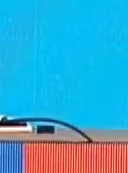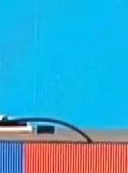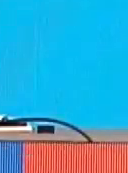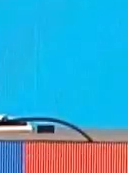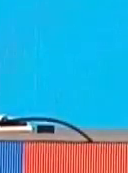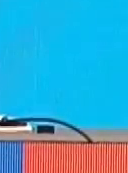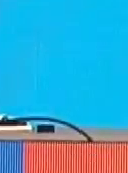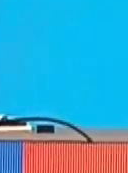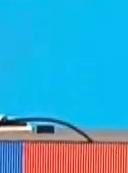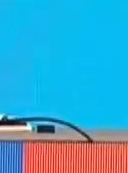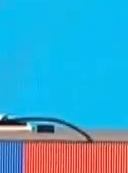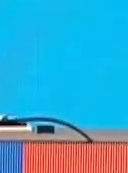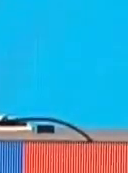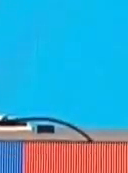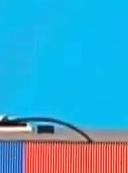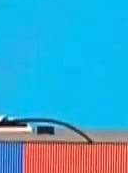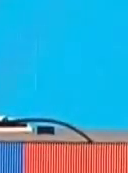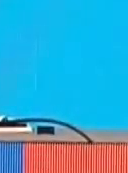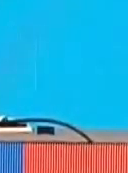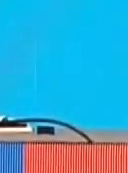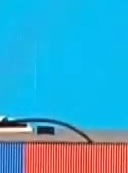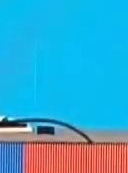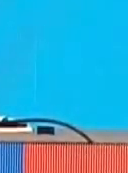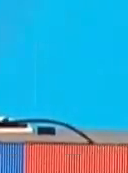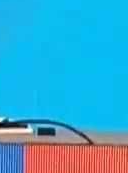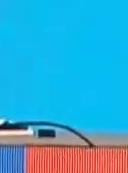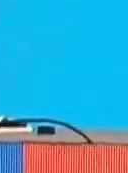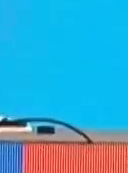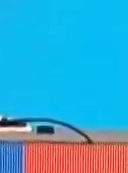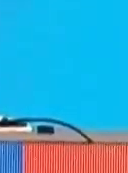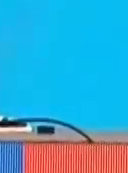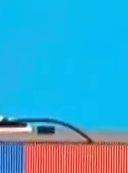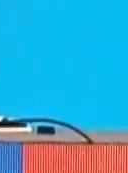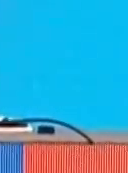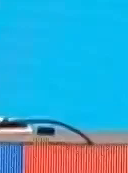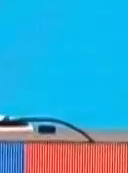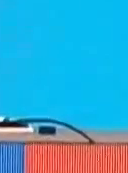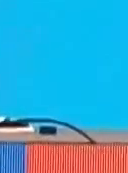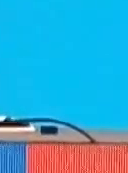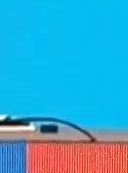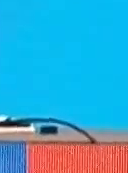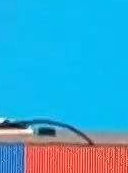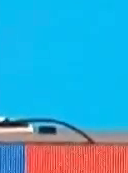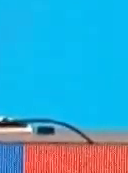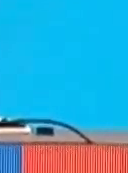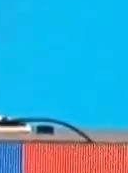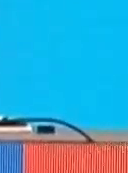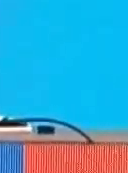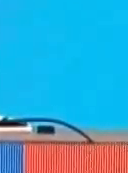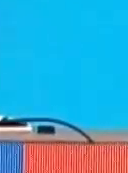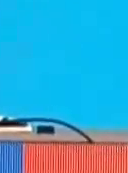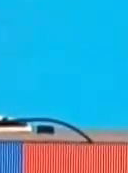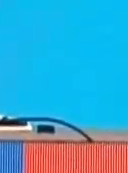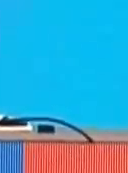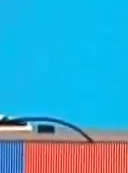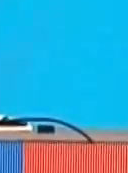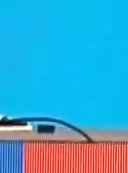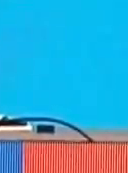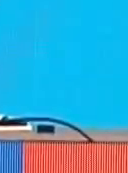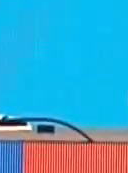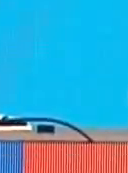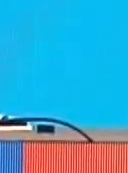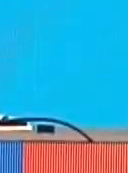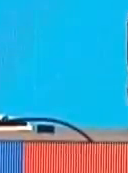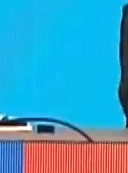nosotros reivindicamos estos momentos como parte de un desafío actual. Estas ceremonias, estos actos, estos